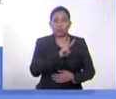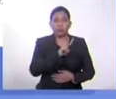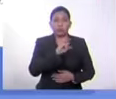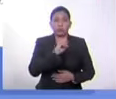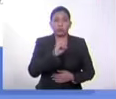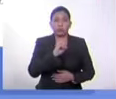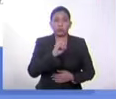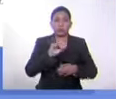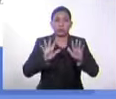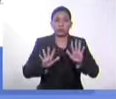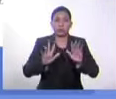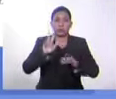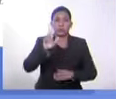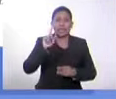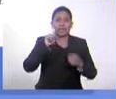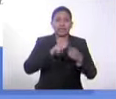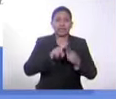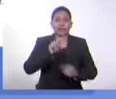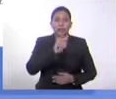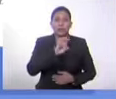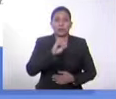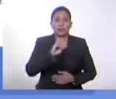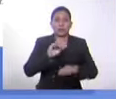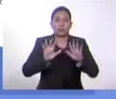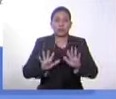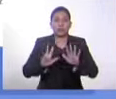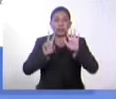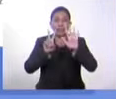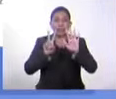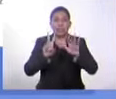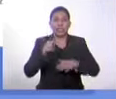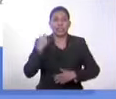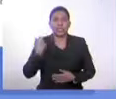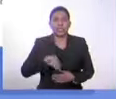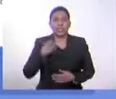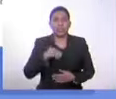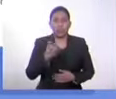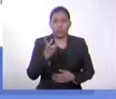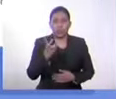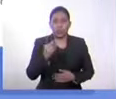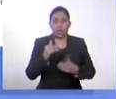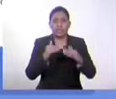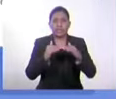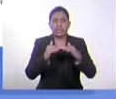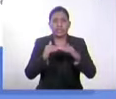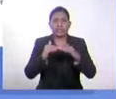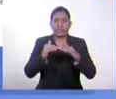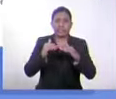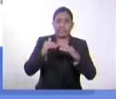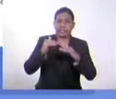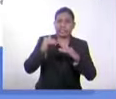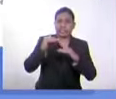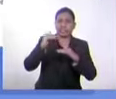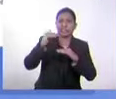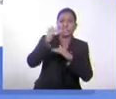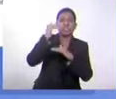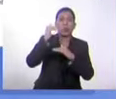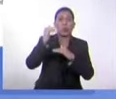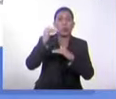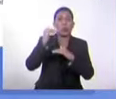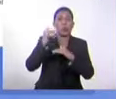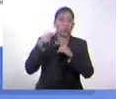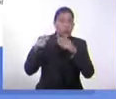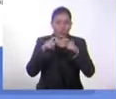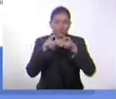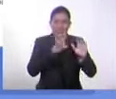al 2017, una cifra bastante alarmante de embarazos, ¿verdad?, a temprana edad, entre estas edades que